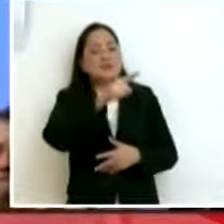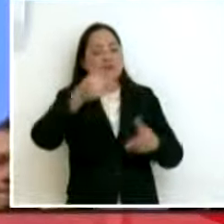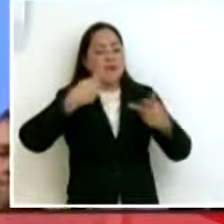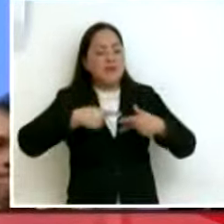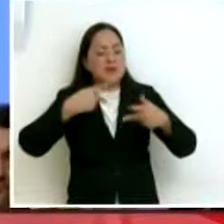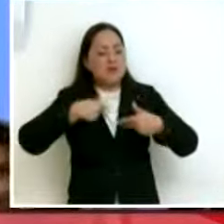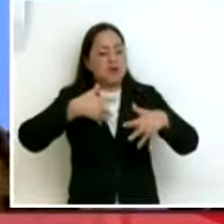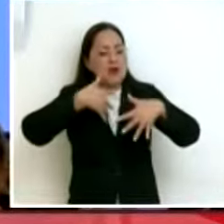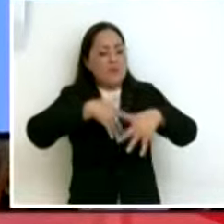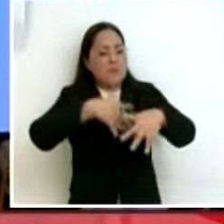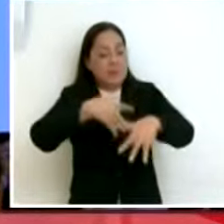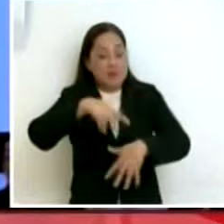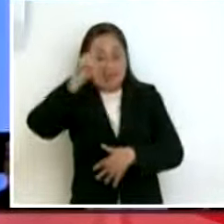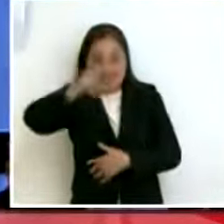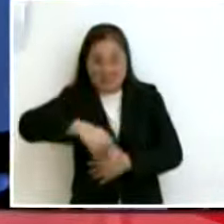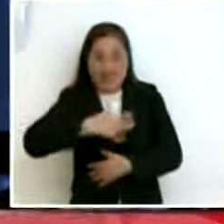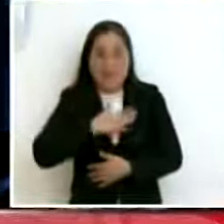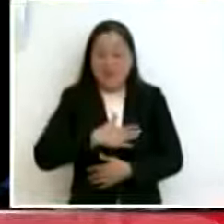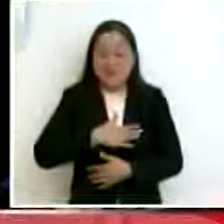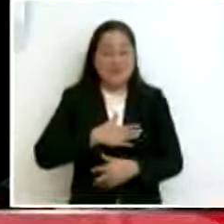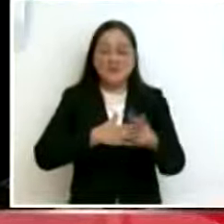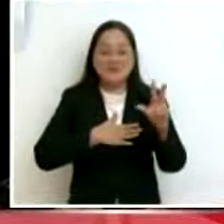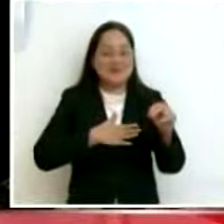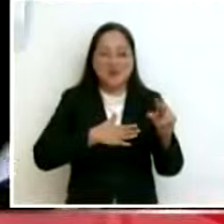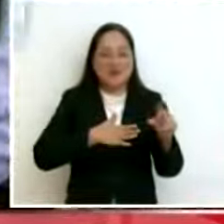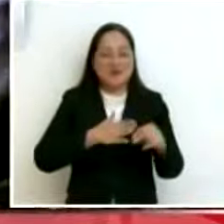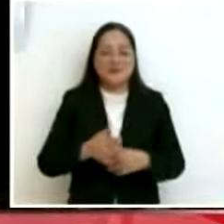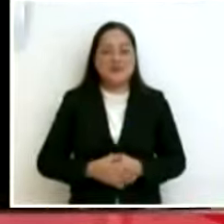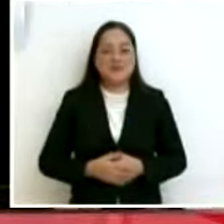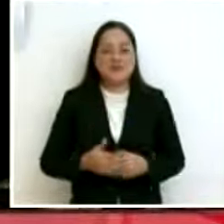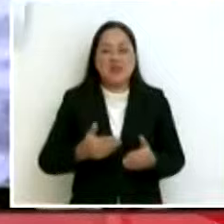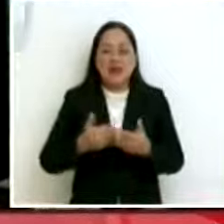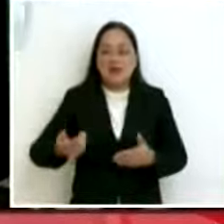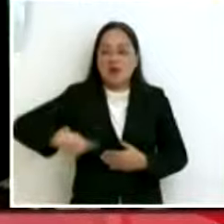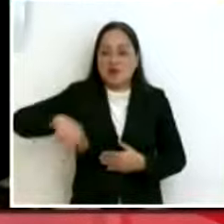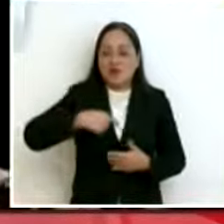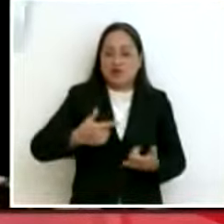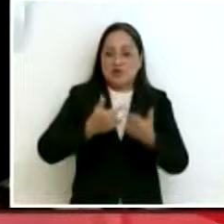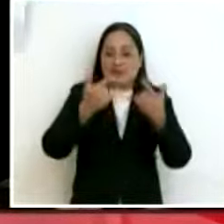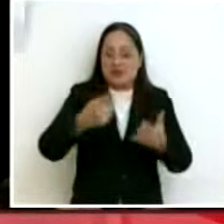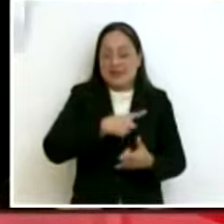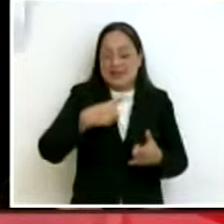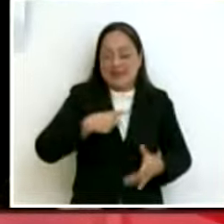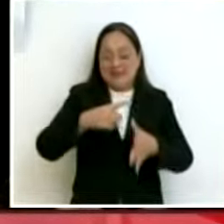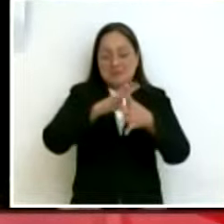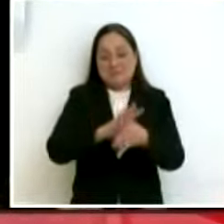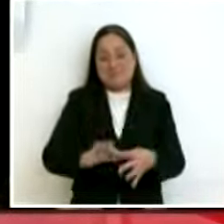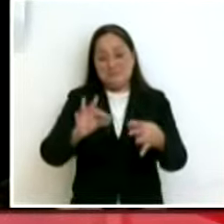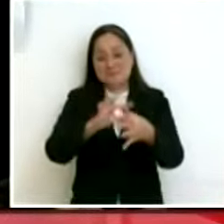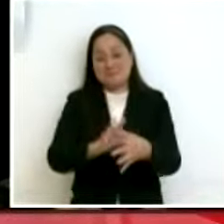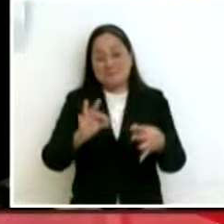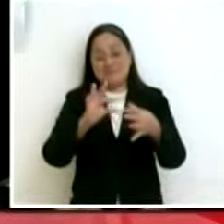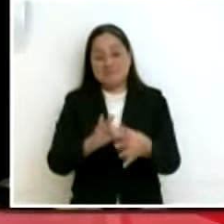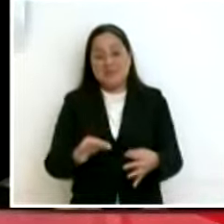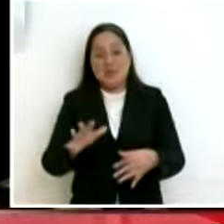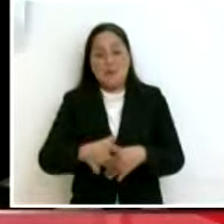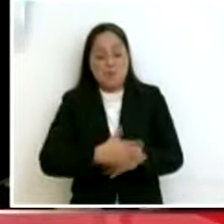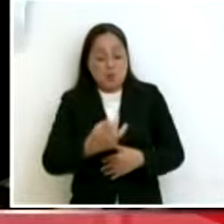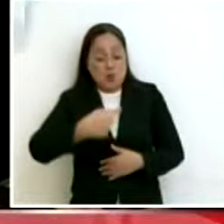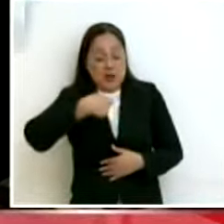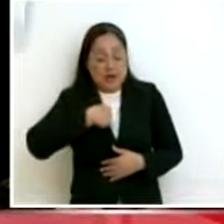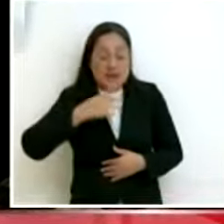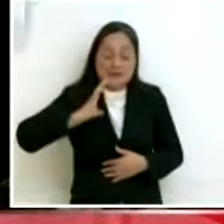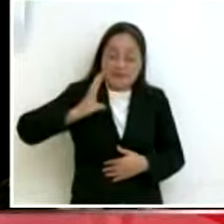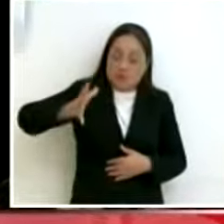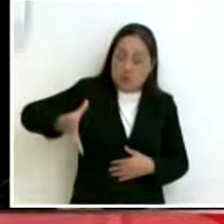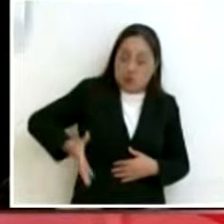pero no por causas justas. Esa es la historia que hoy nos toca a nosotros narrar y por eso nos sentimos tan